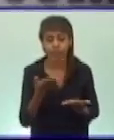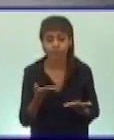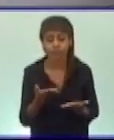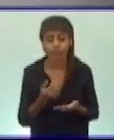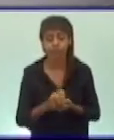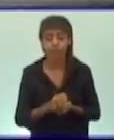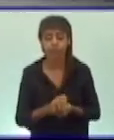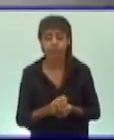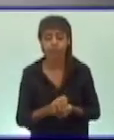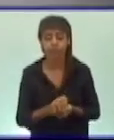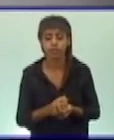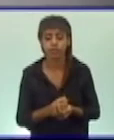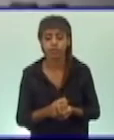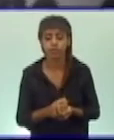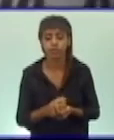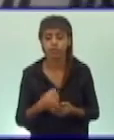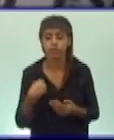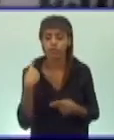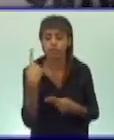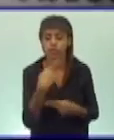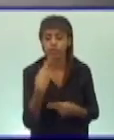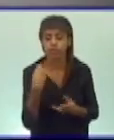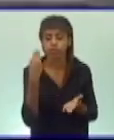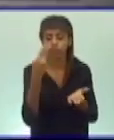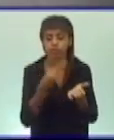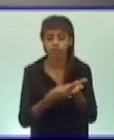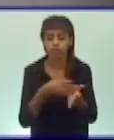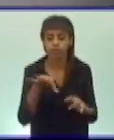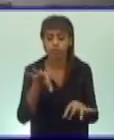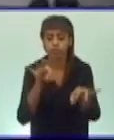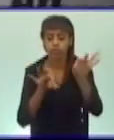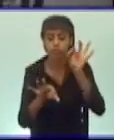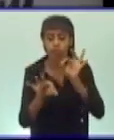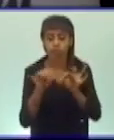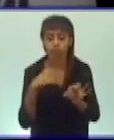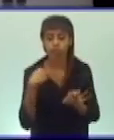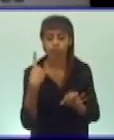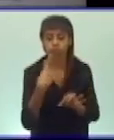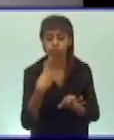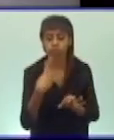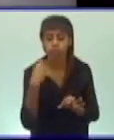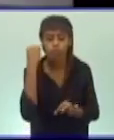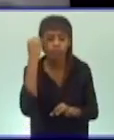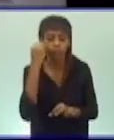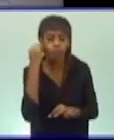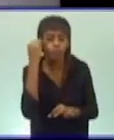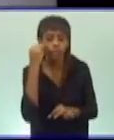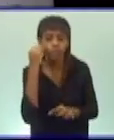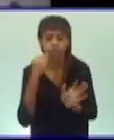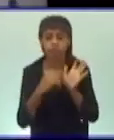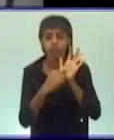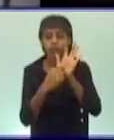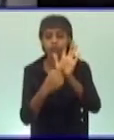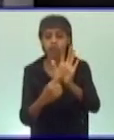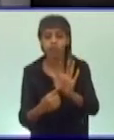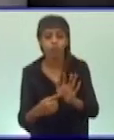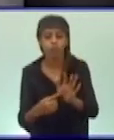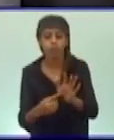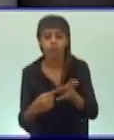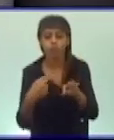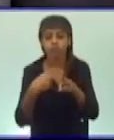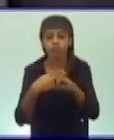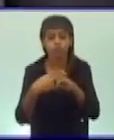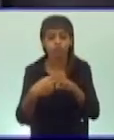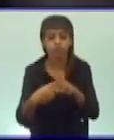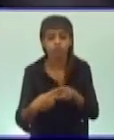expresó: hemos procurado escoger a quienes, a nuestro juicio, representan de la manera más cabal la historia de